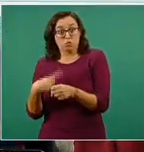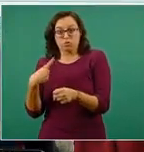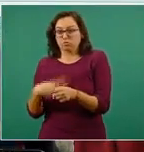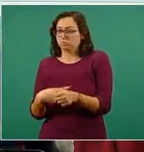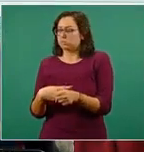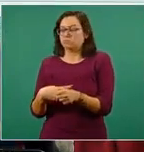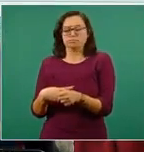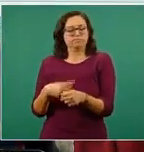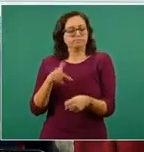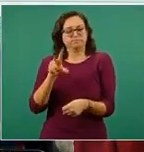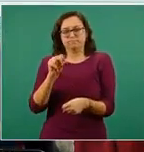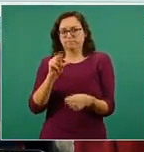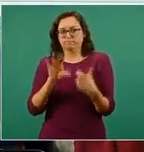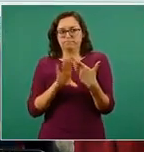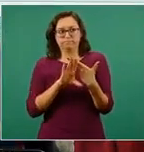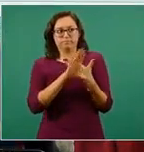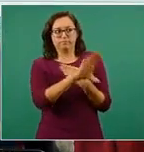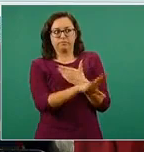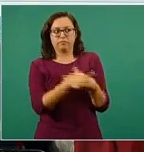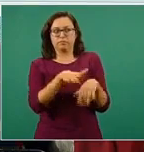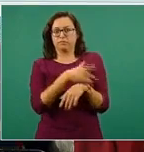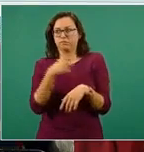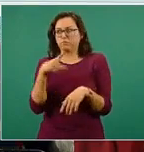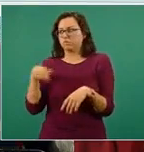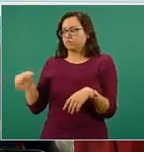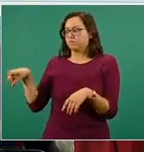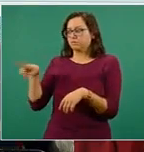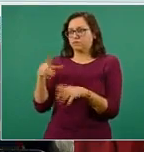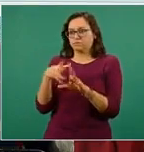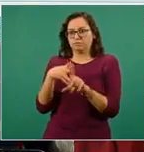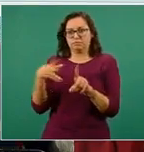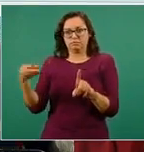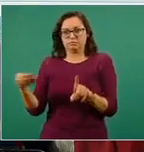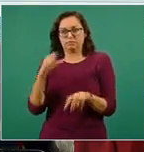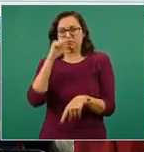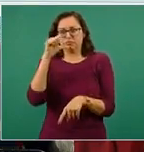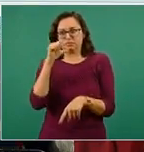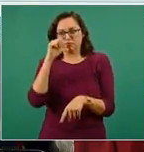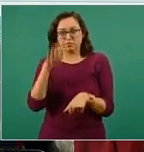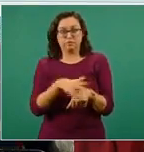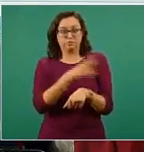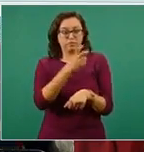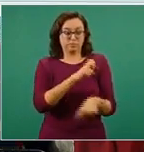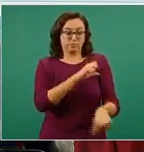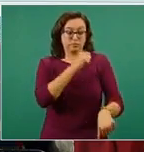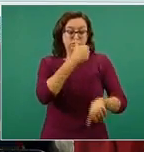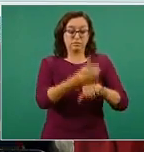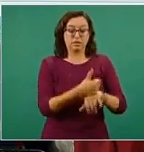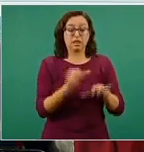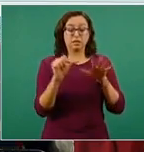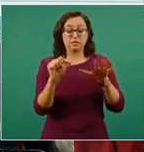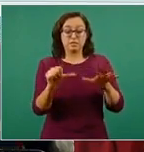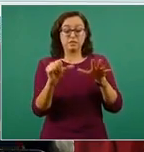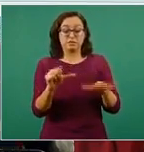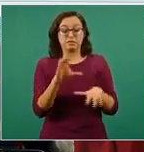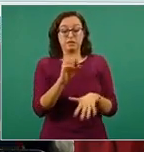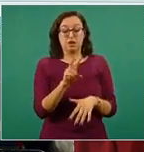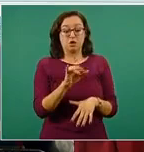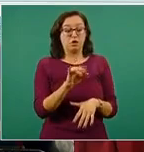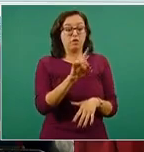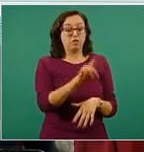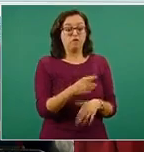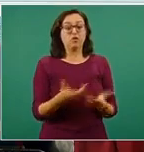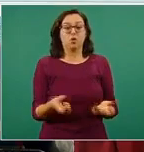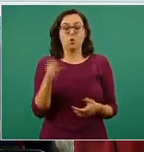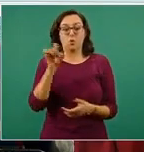contagio intrahospitalario, y colocamos 16 clínicas COVID. Por cierto, siendo un día tan especial, el Día del